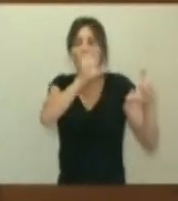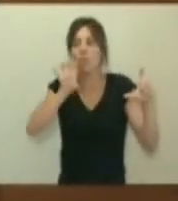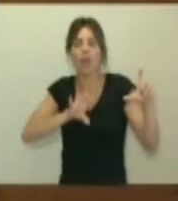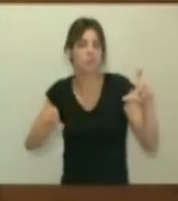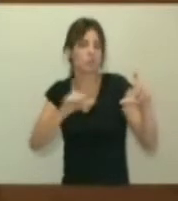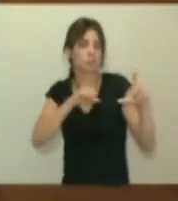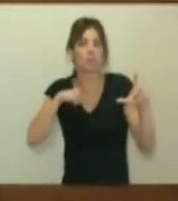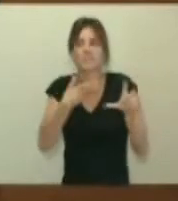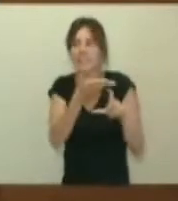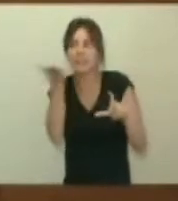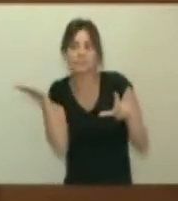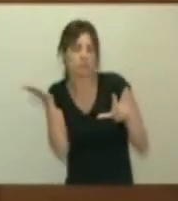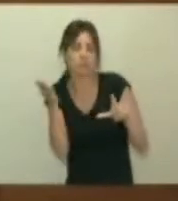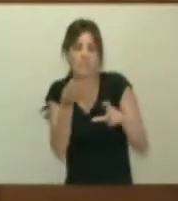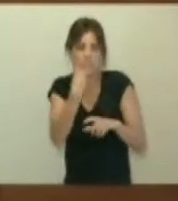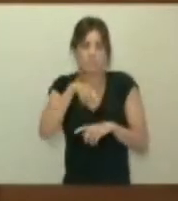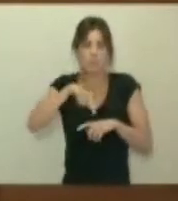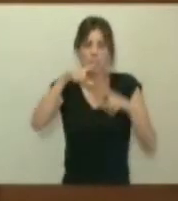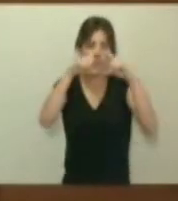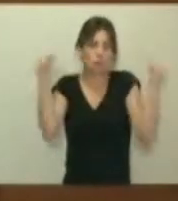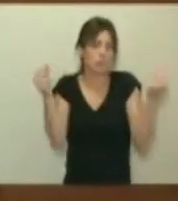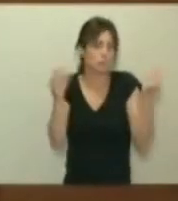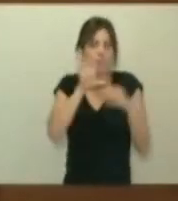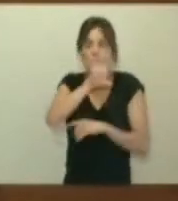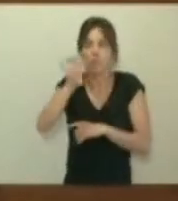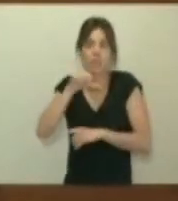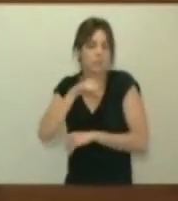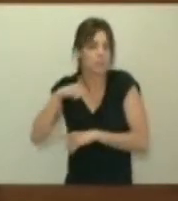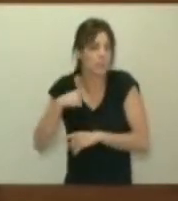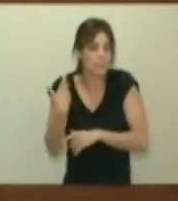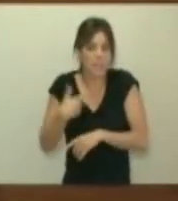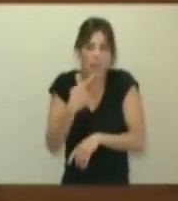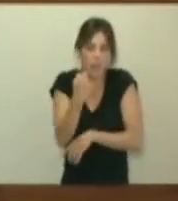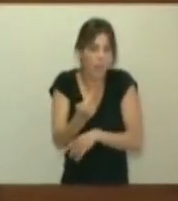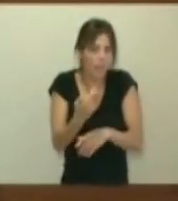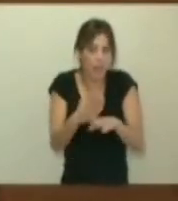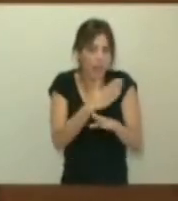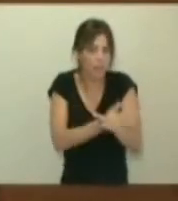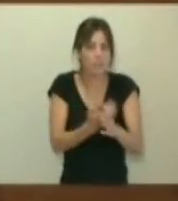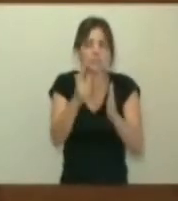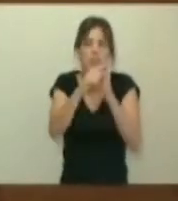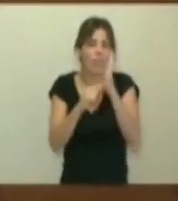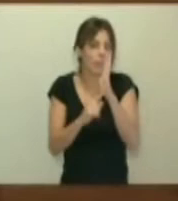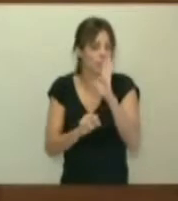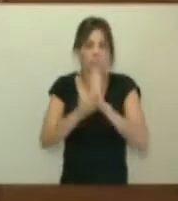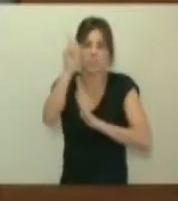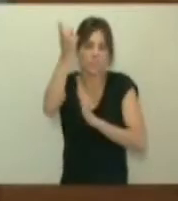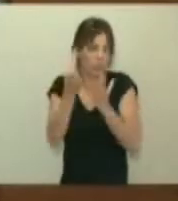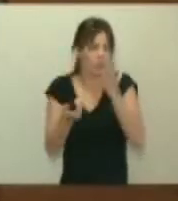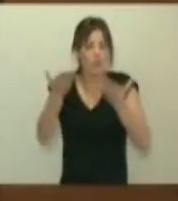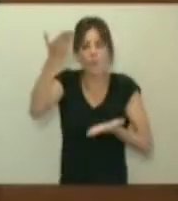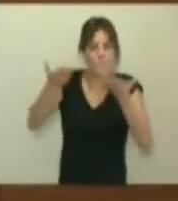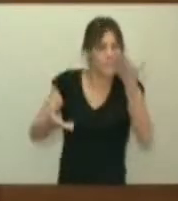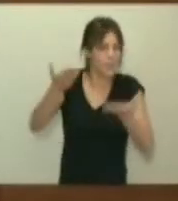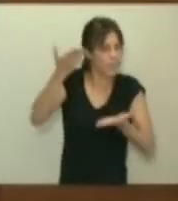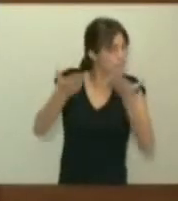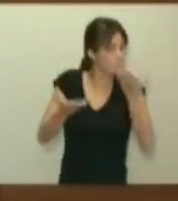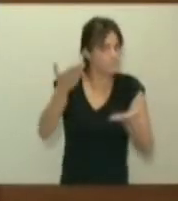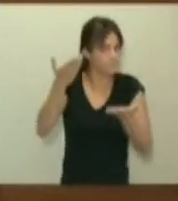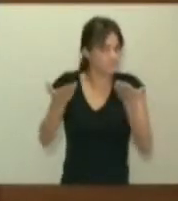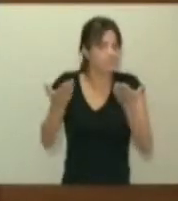las que, ya he facilitado algún dato antes, los datos de desarrollo de este